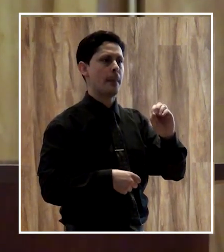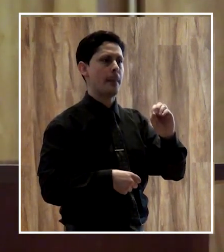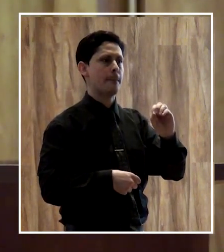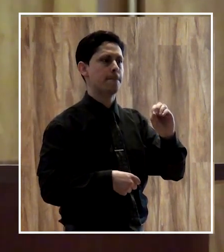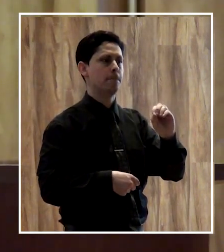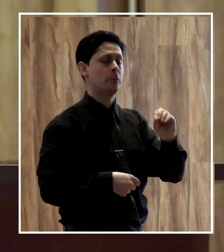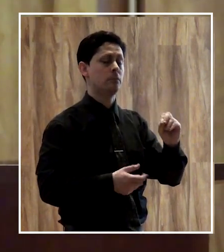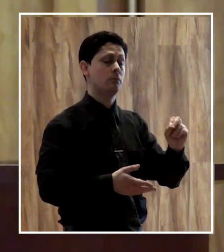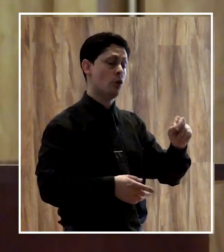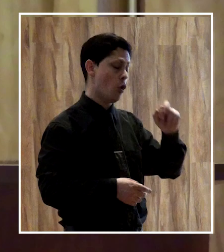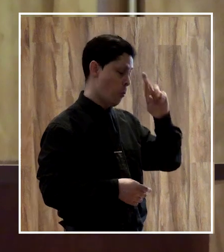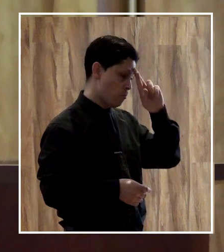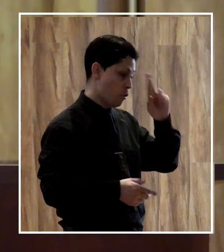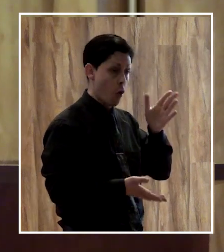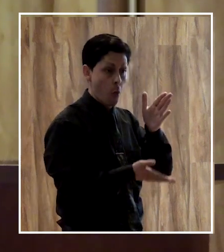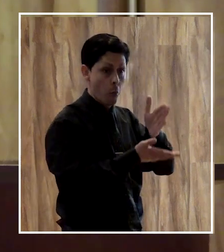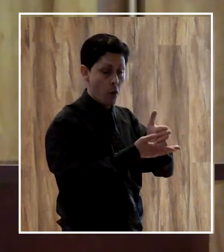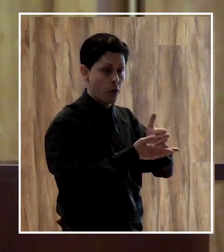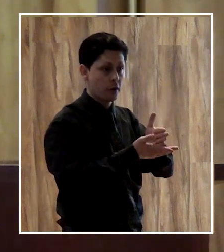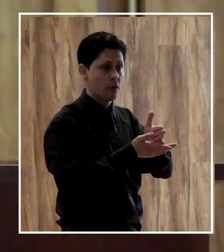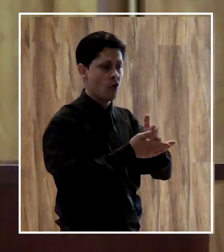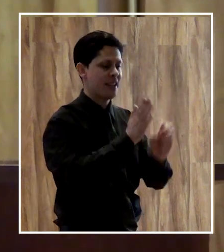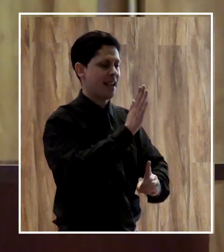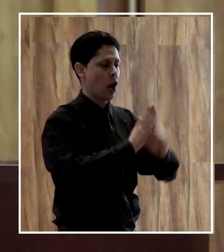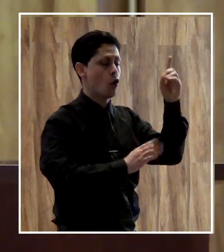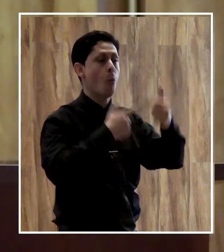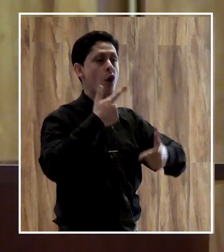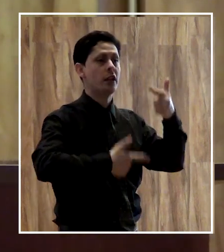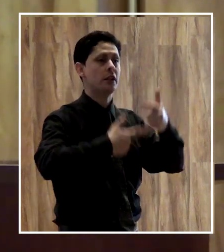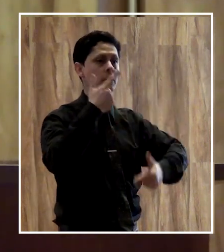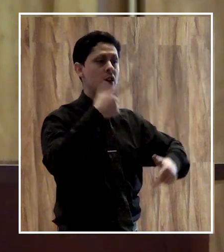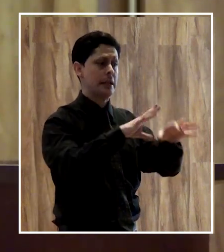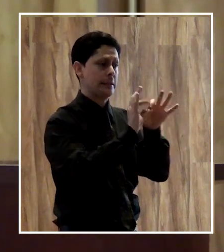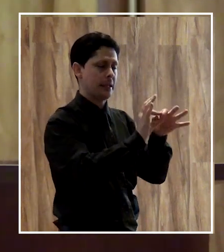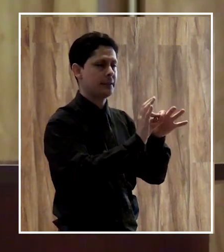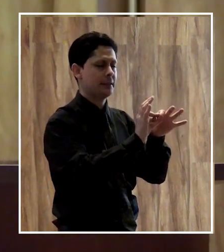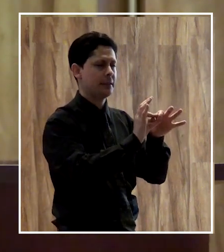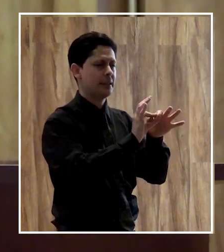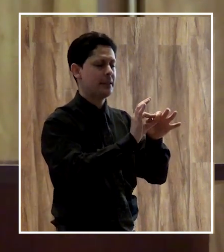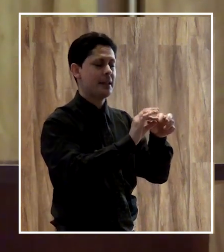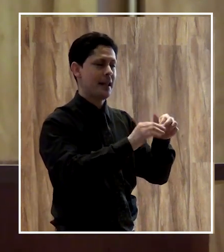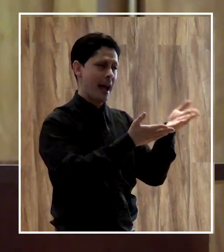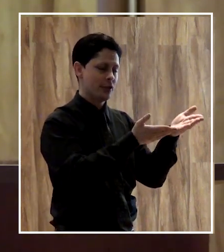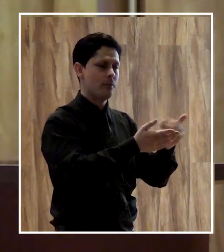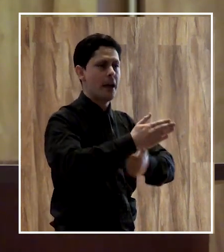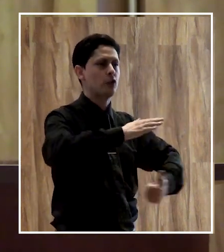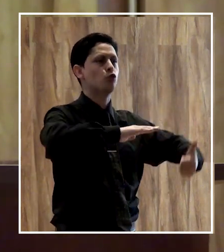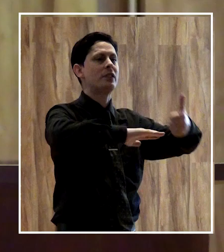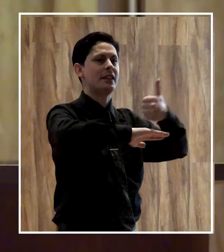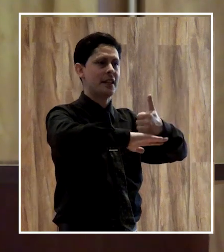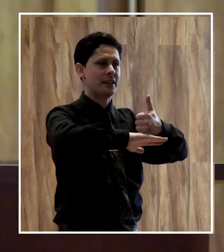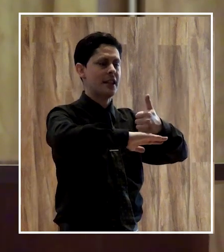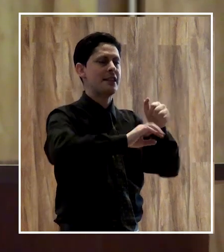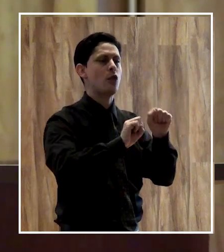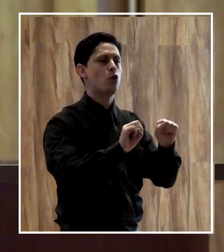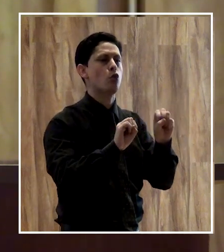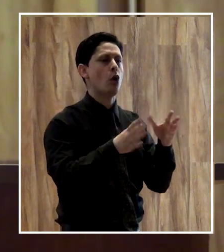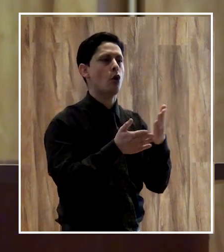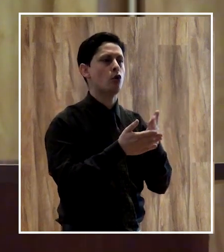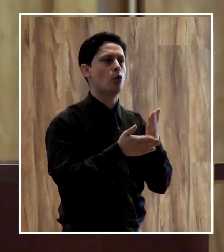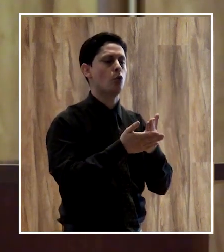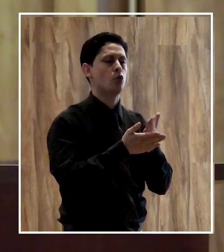convertí, por obra y gracia del desarrollo político de este país, en superintendente de